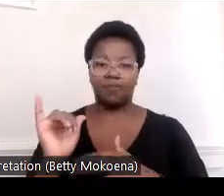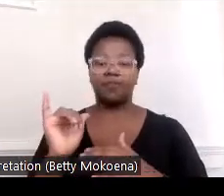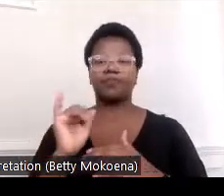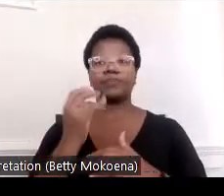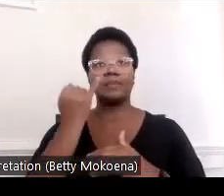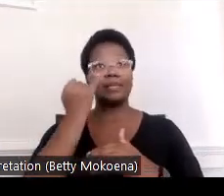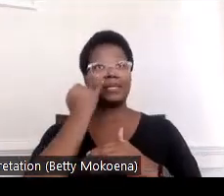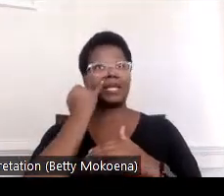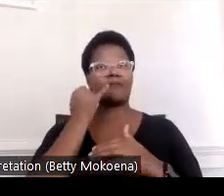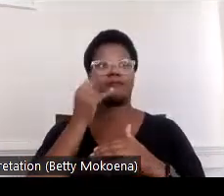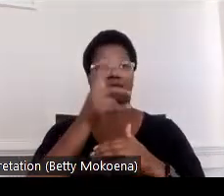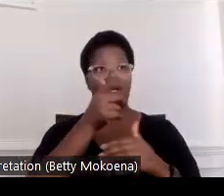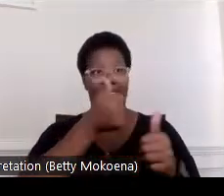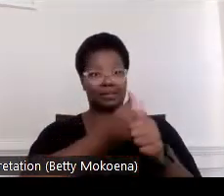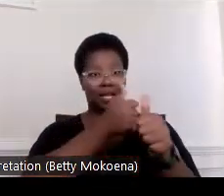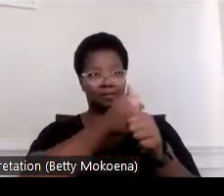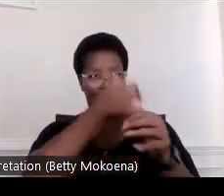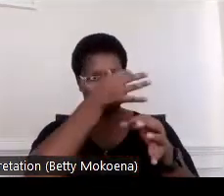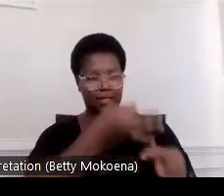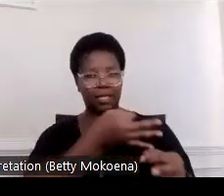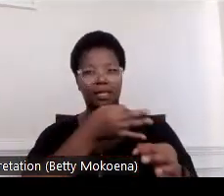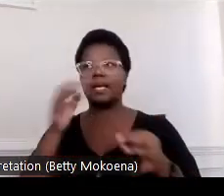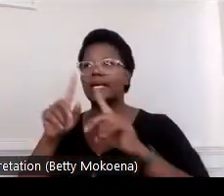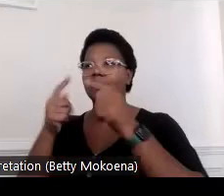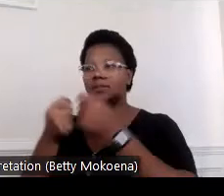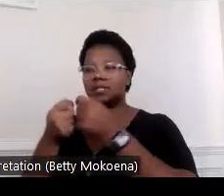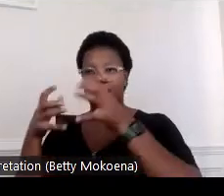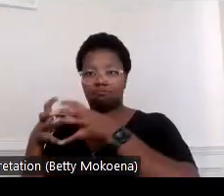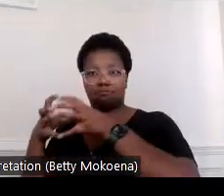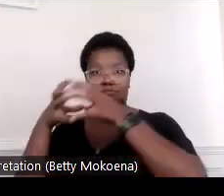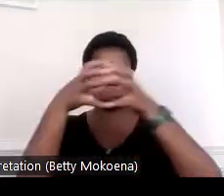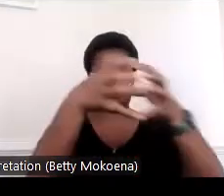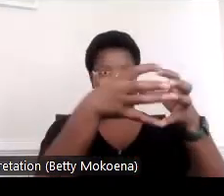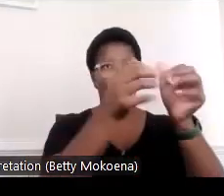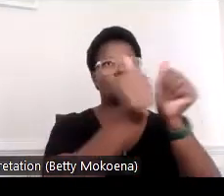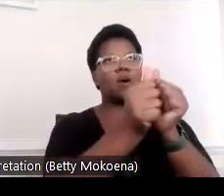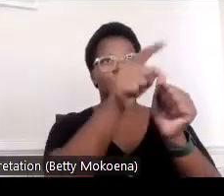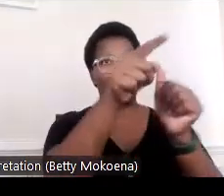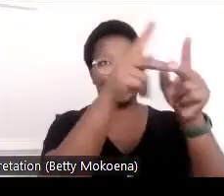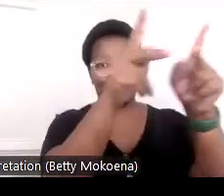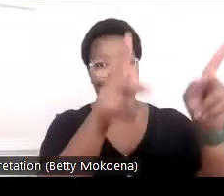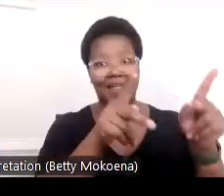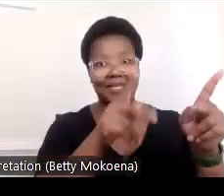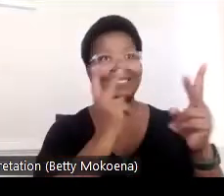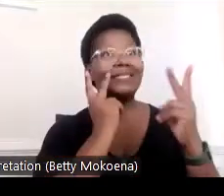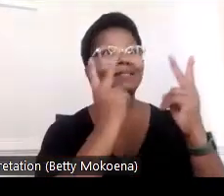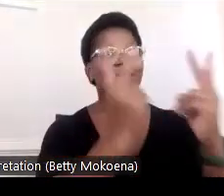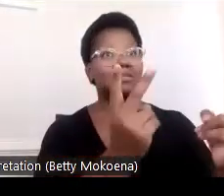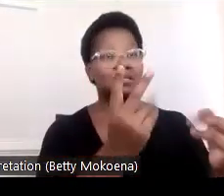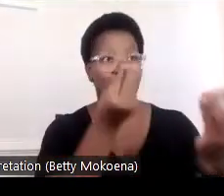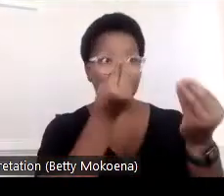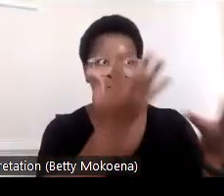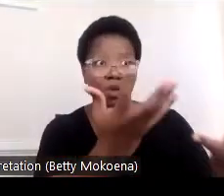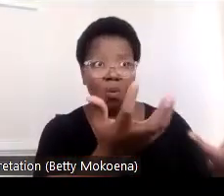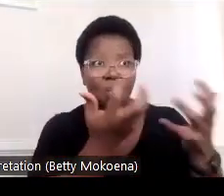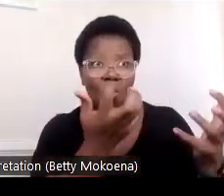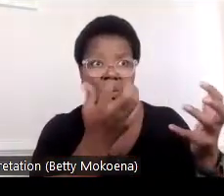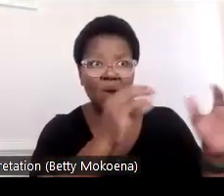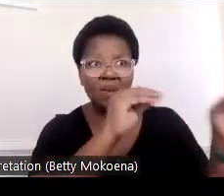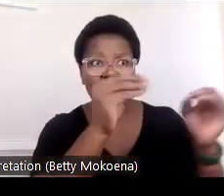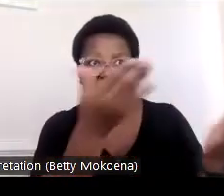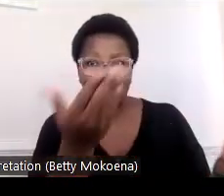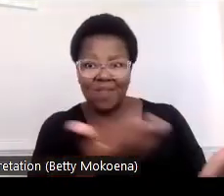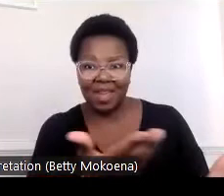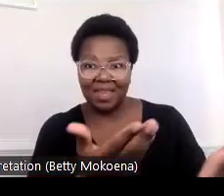estaba más de 100 y para ir poder hacer una visita informada verdad él quería mudarse a ese lugar su equipo